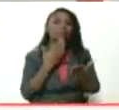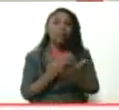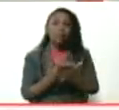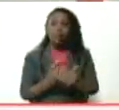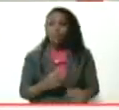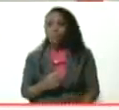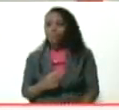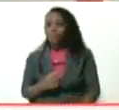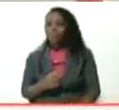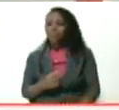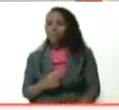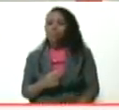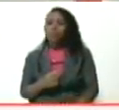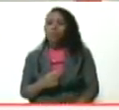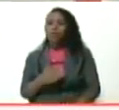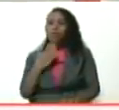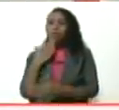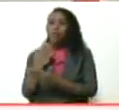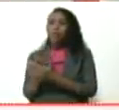señor Maris. Mira,